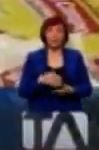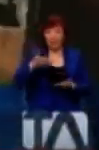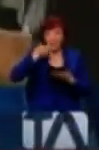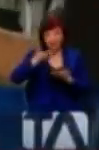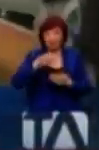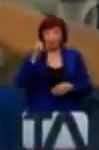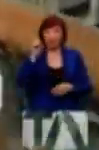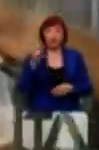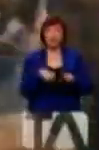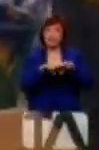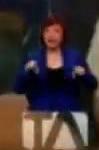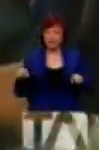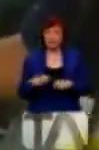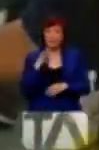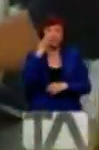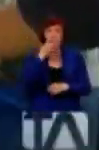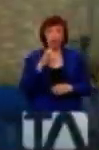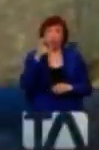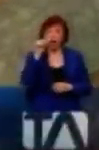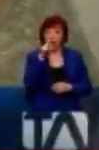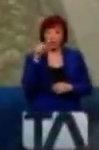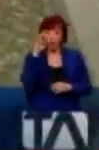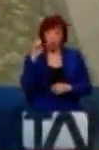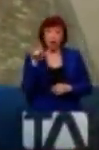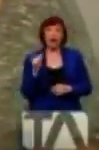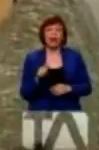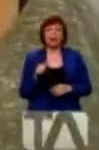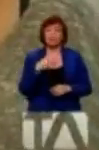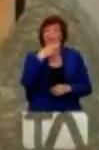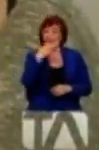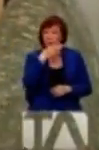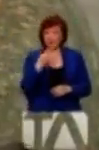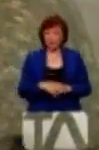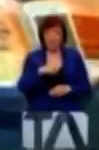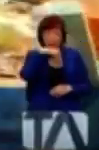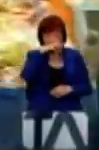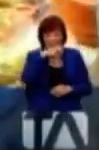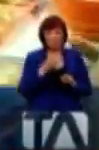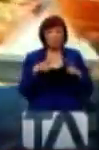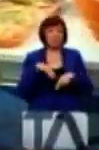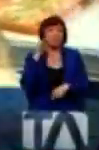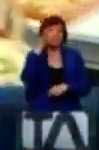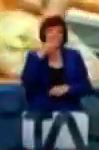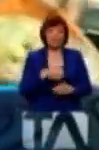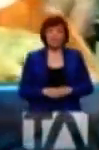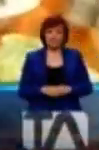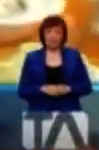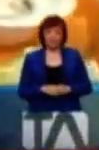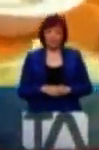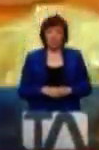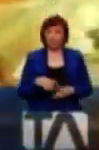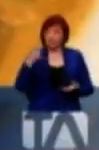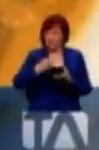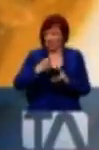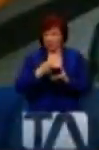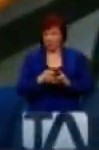rico. Cazuela. Está muy rico, está muy bueno. Ponga manadita de chancho, riquísima. La oferta gastronómica incluye